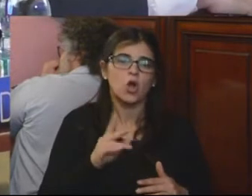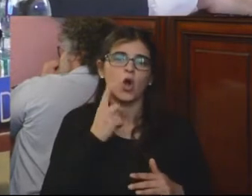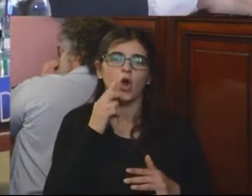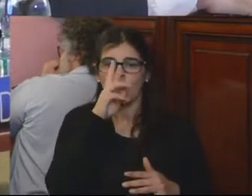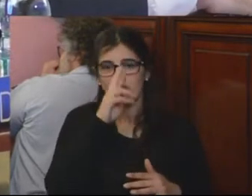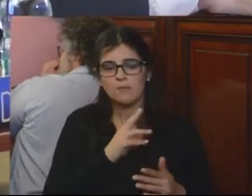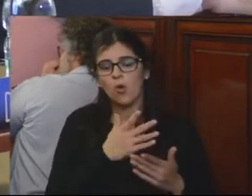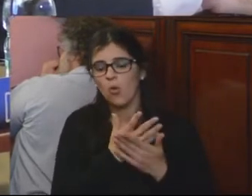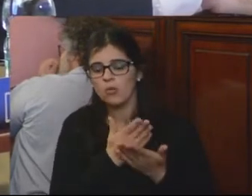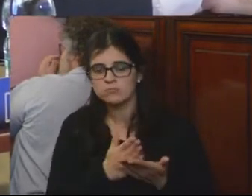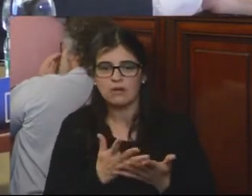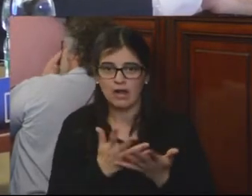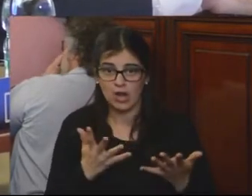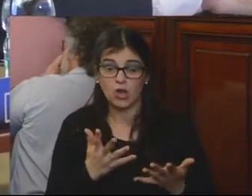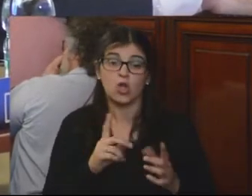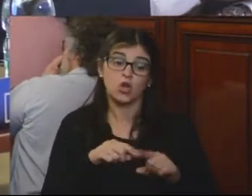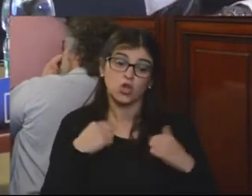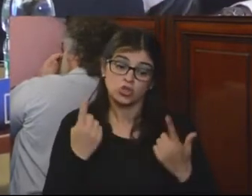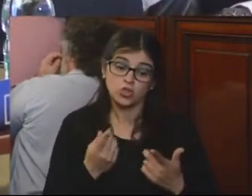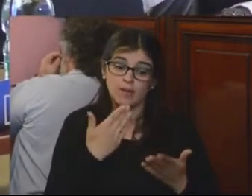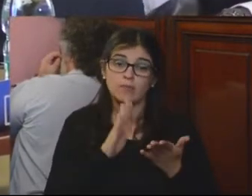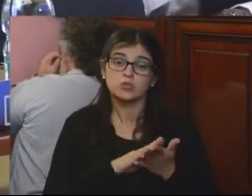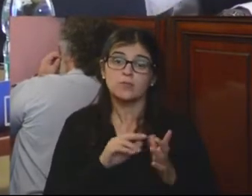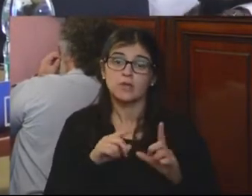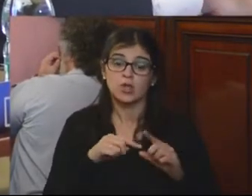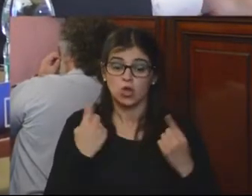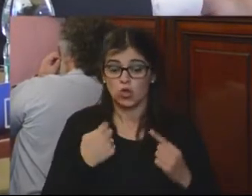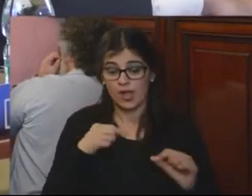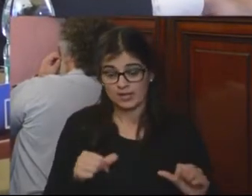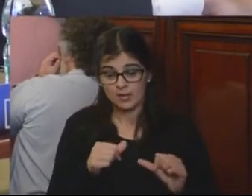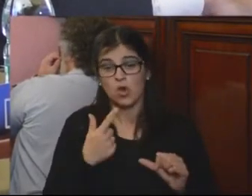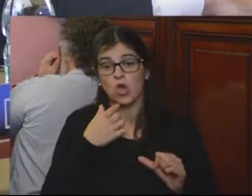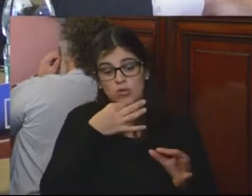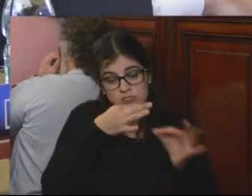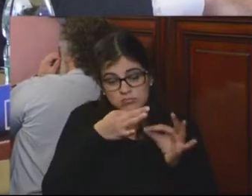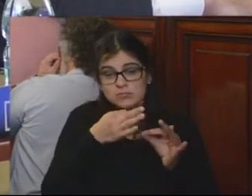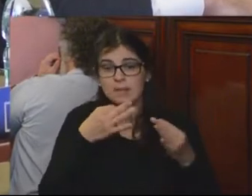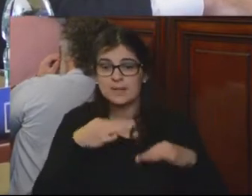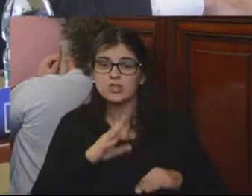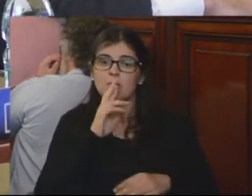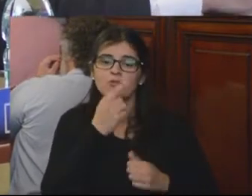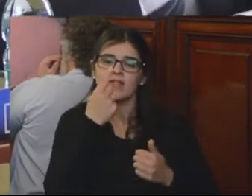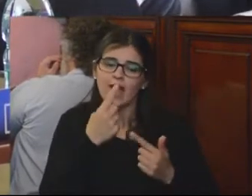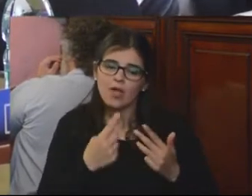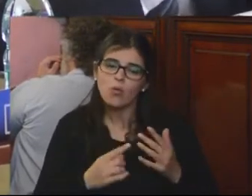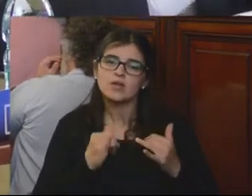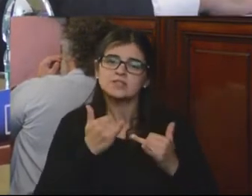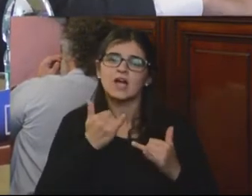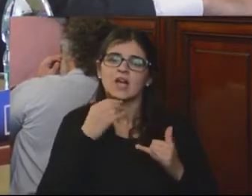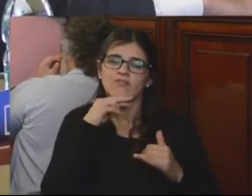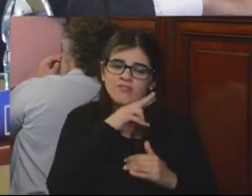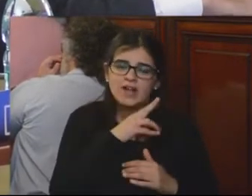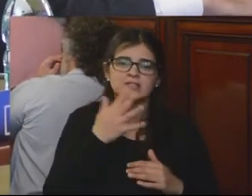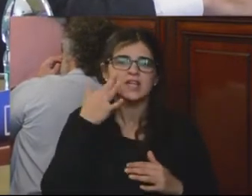vaciamiento nosotros hablamos con nuestros actos y con datos precisos daremos respuesta a cada una de las falsas y distorsionadas